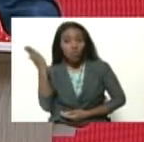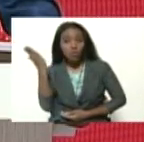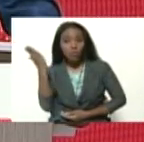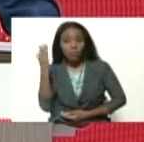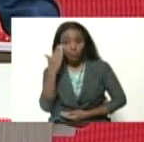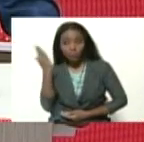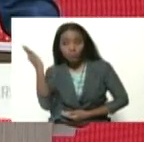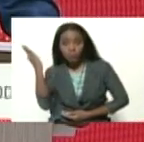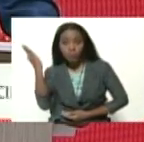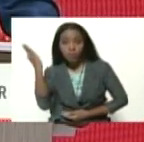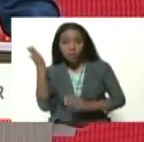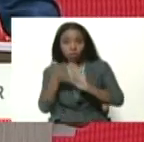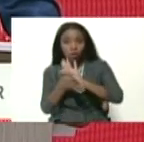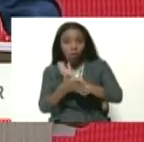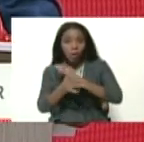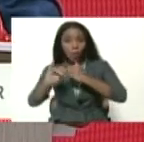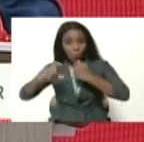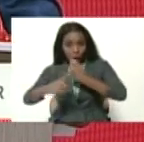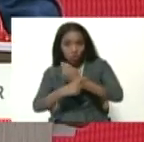¿Escuchaste, Juan Guaidó?